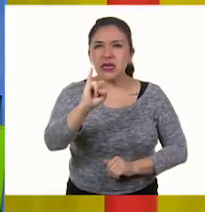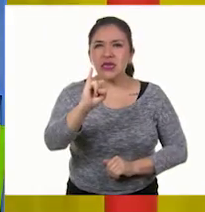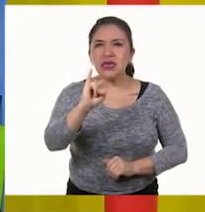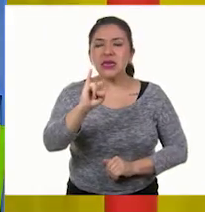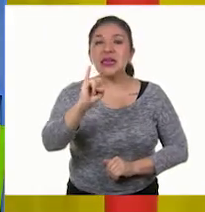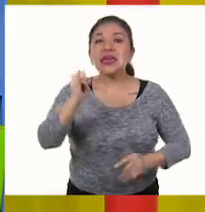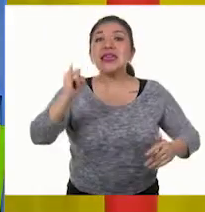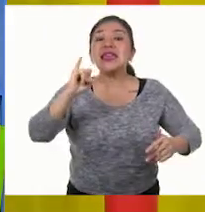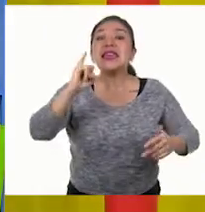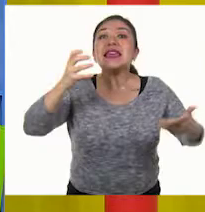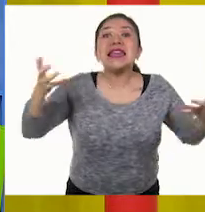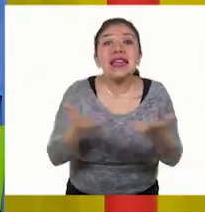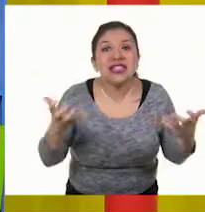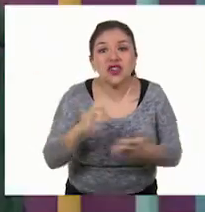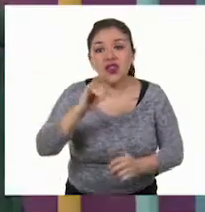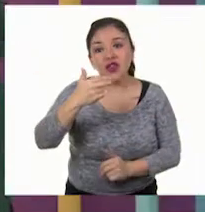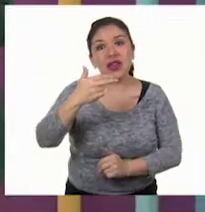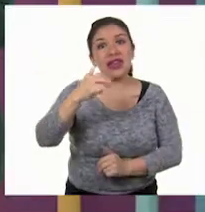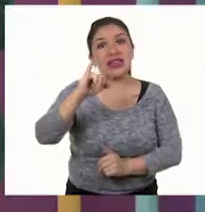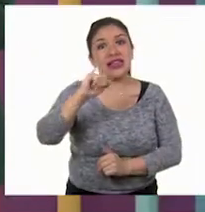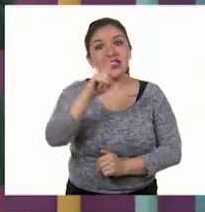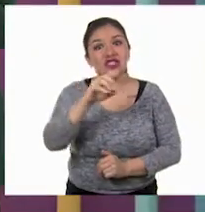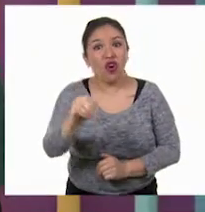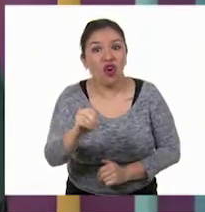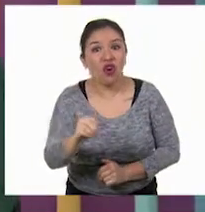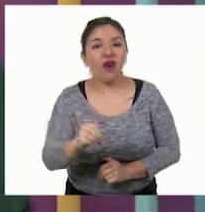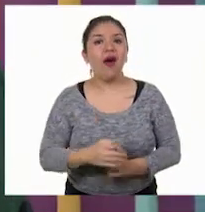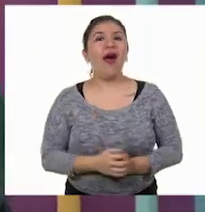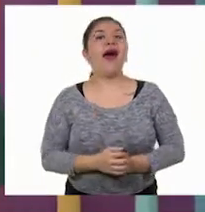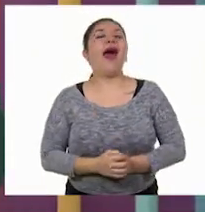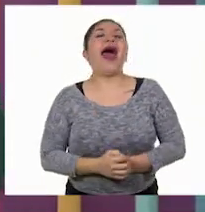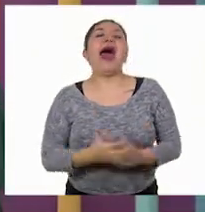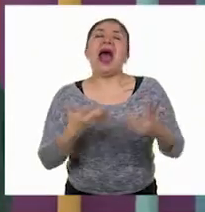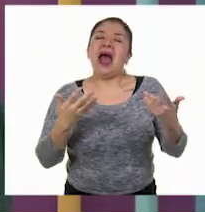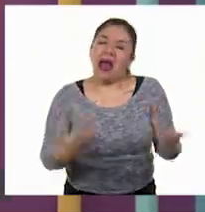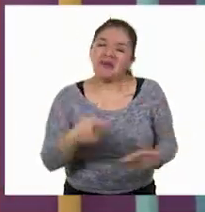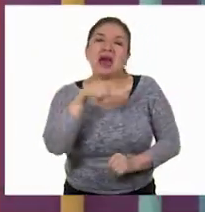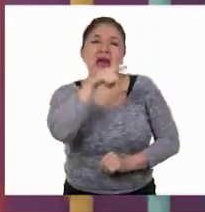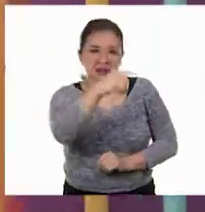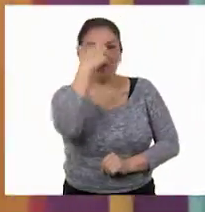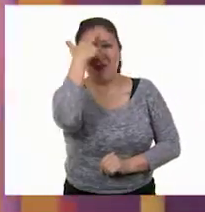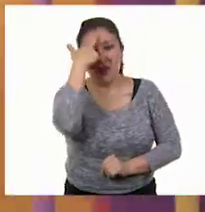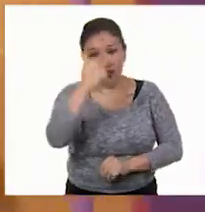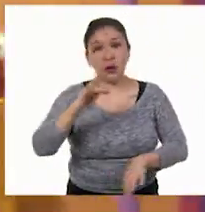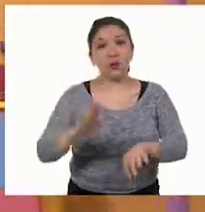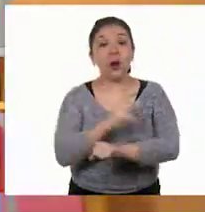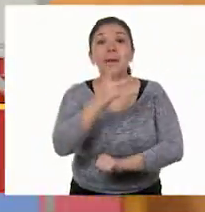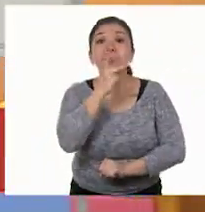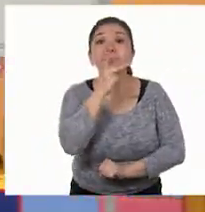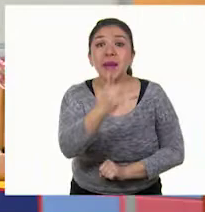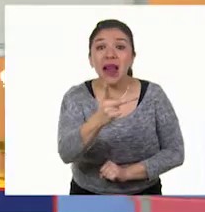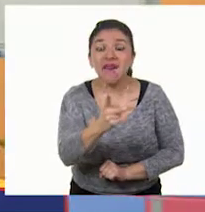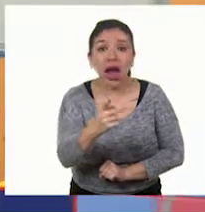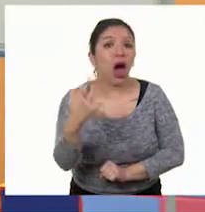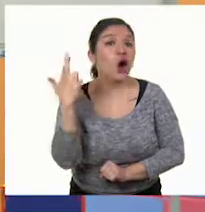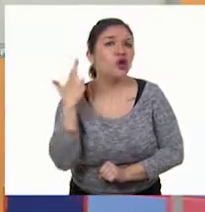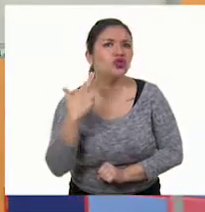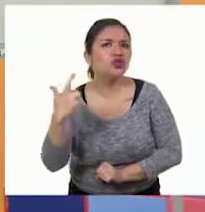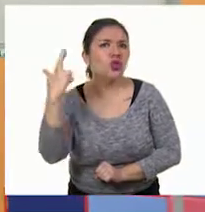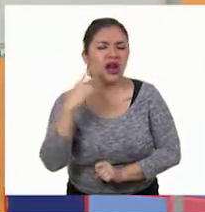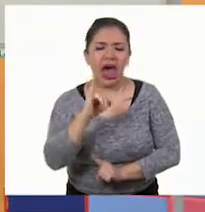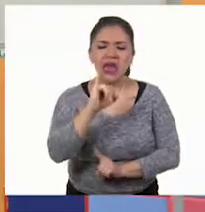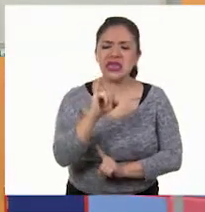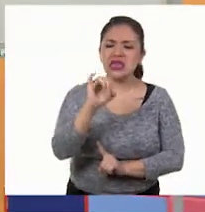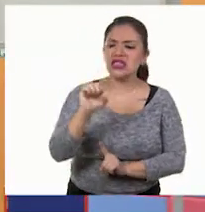Hizo. ¿Hizo? Sí. Bueno, tienes razón, porque hizo suena